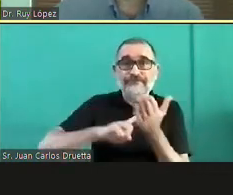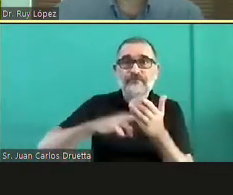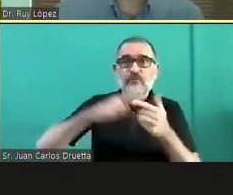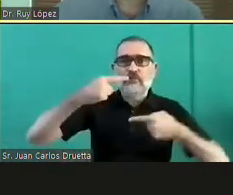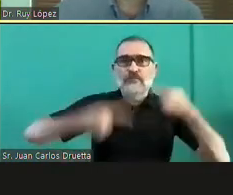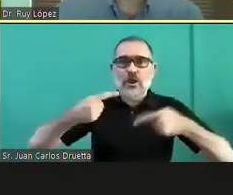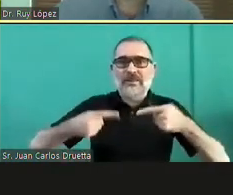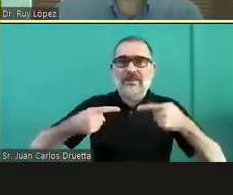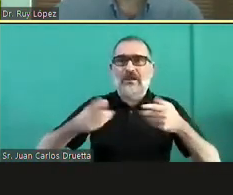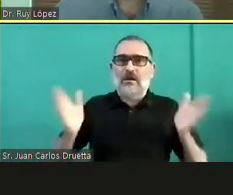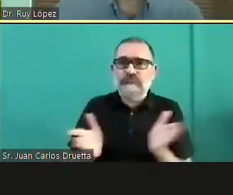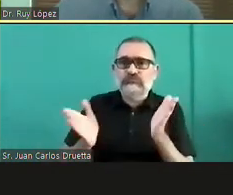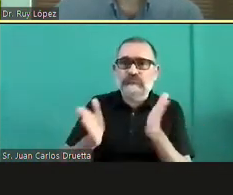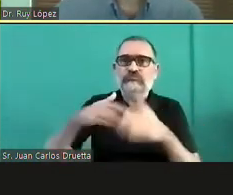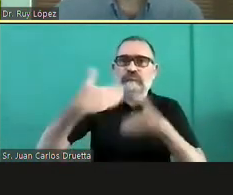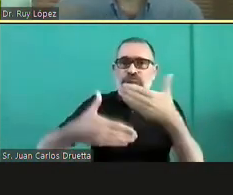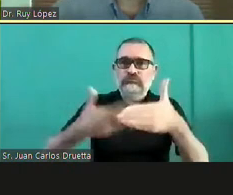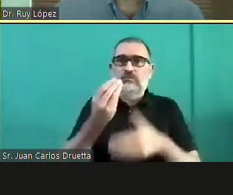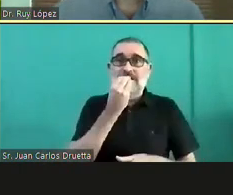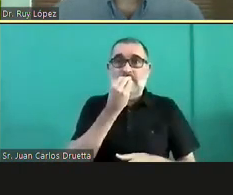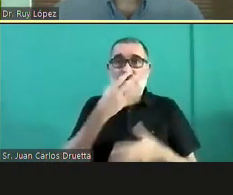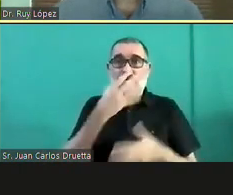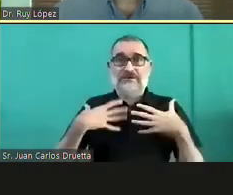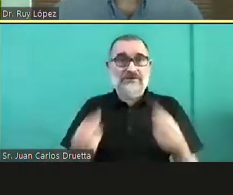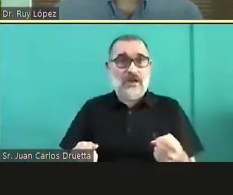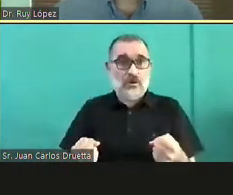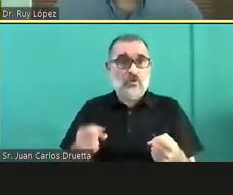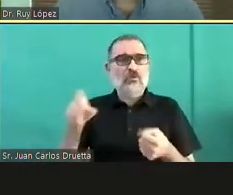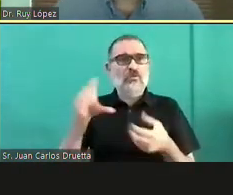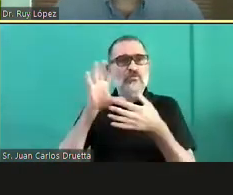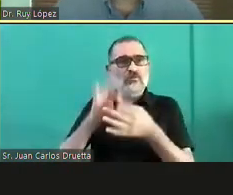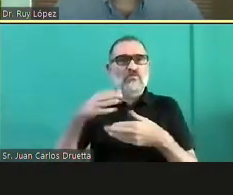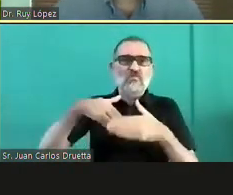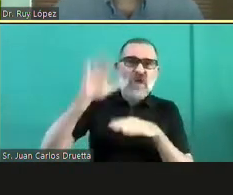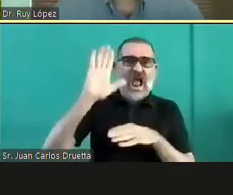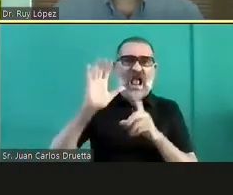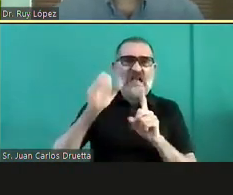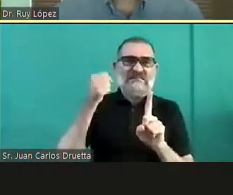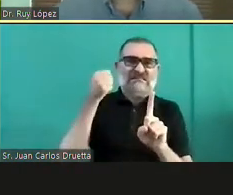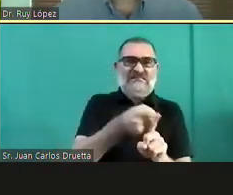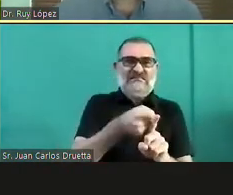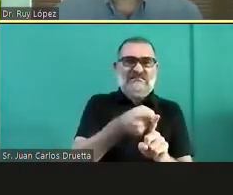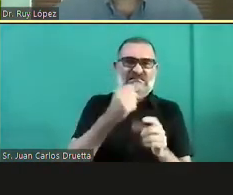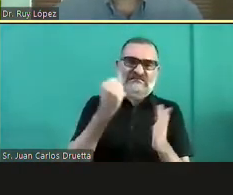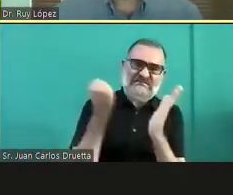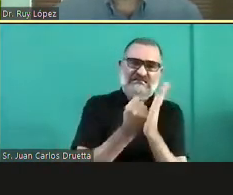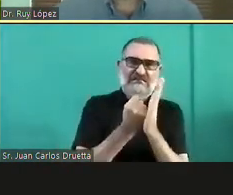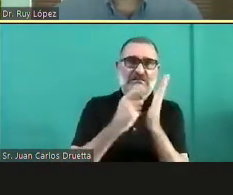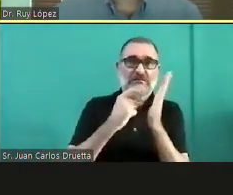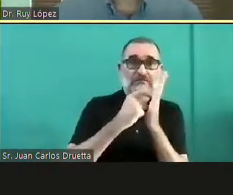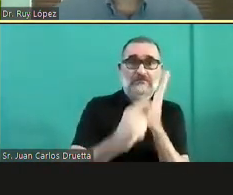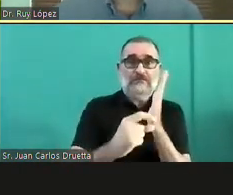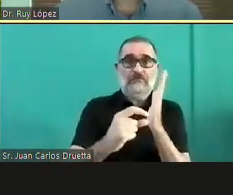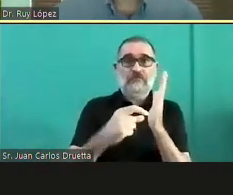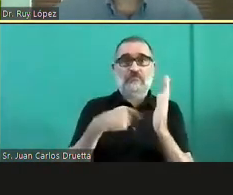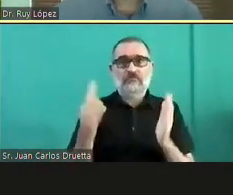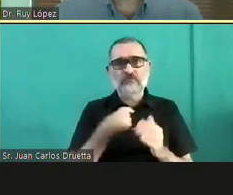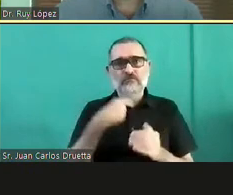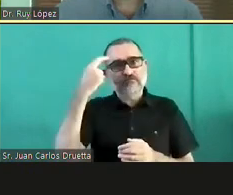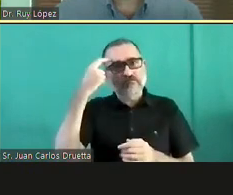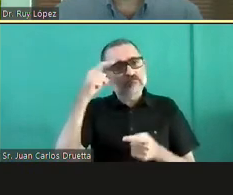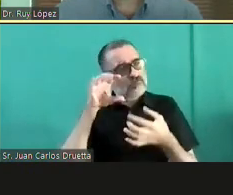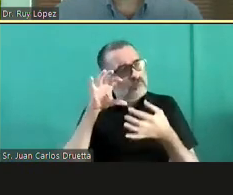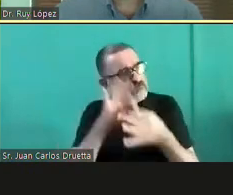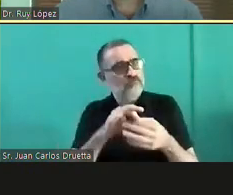los sellos de advertencia el tener también otras acciones dentro de la transformación del sistema